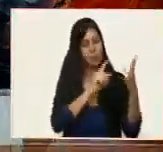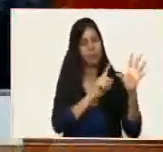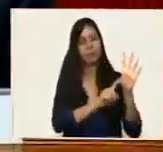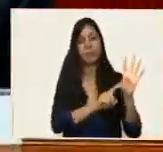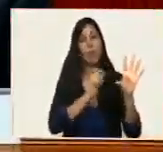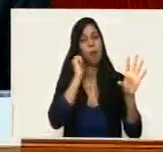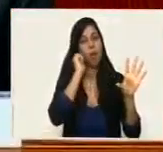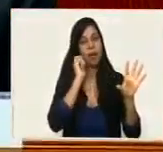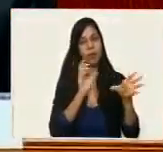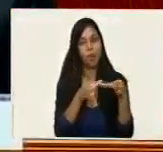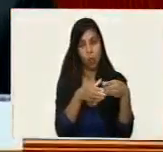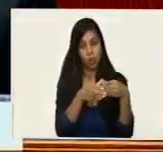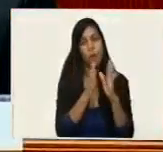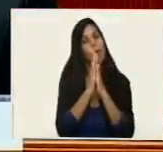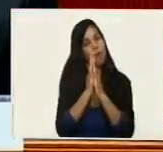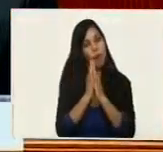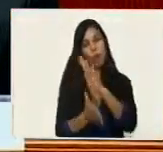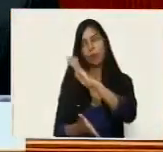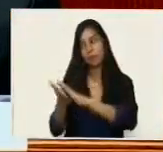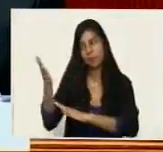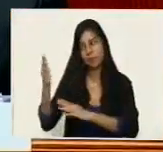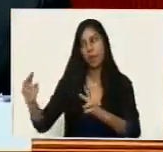favor.